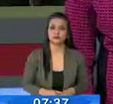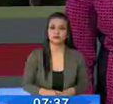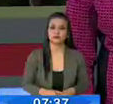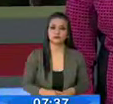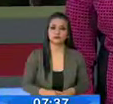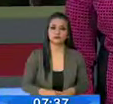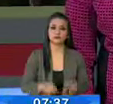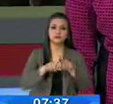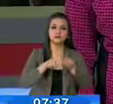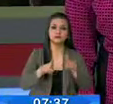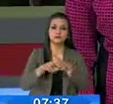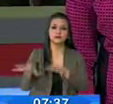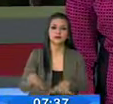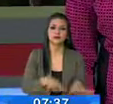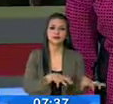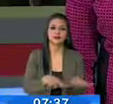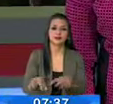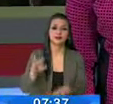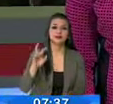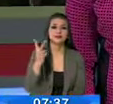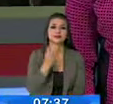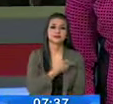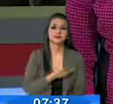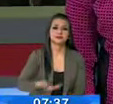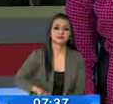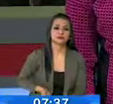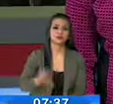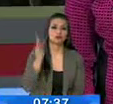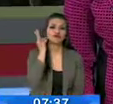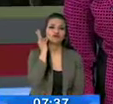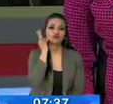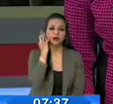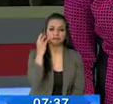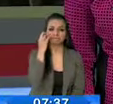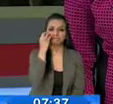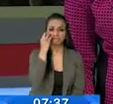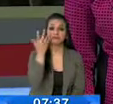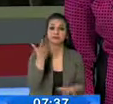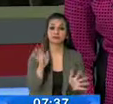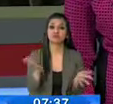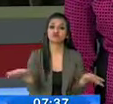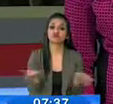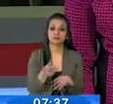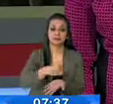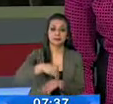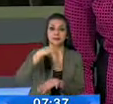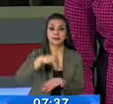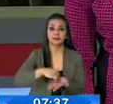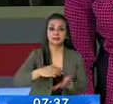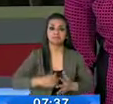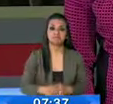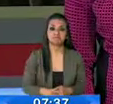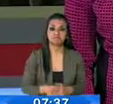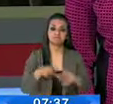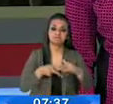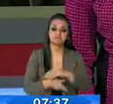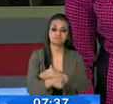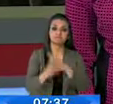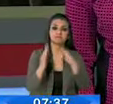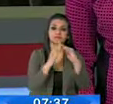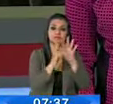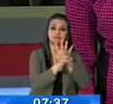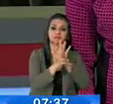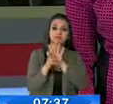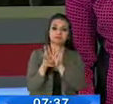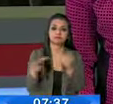Varias actividades cumplió la vicepresidenta de la República, María Alejandra Vicuña, en Manabí. Entre ellas, la inauguración de viviendas y reunión